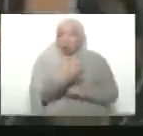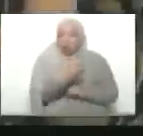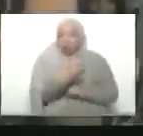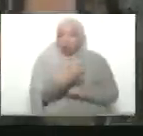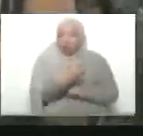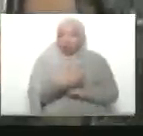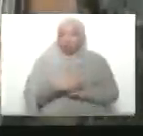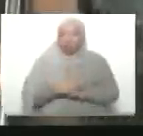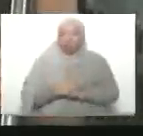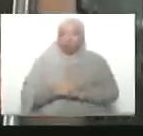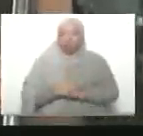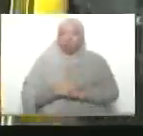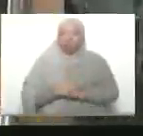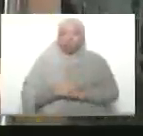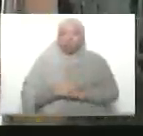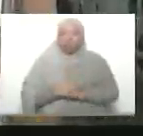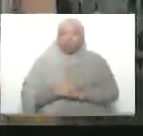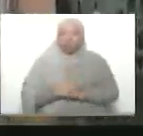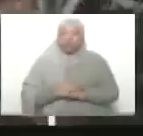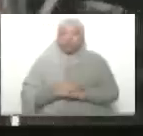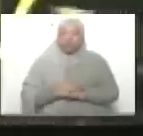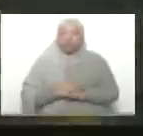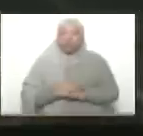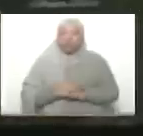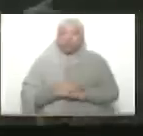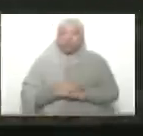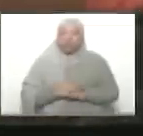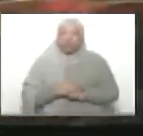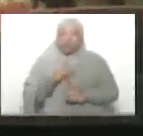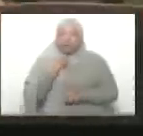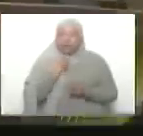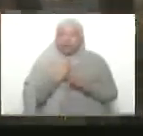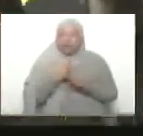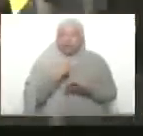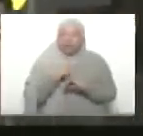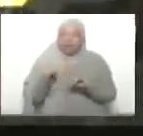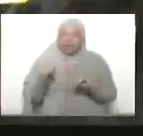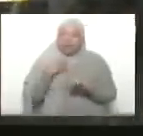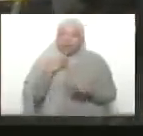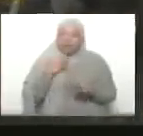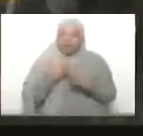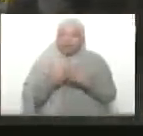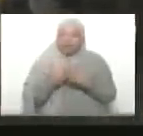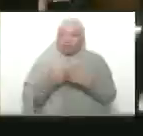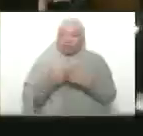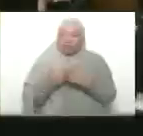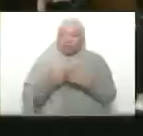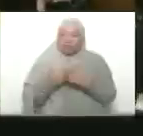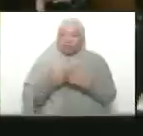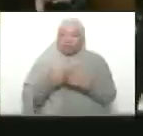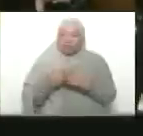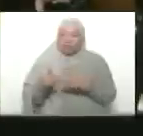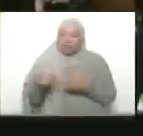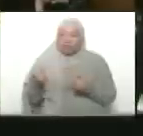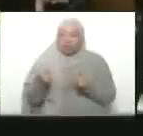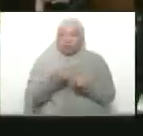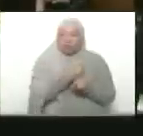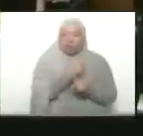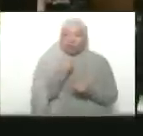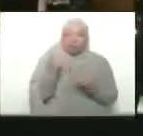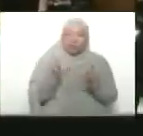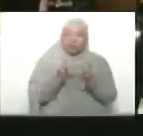presidente espérate vale Dame terminar chico no den las gracias Pues no sabes si piqui te